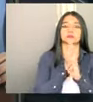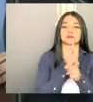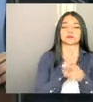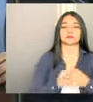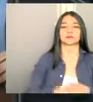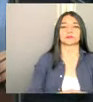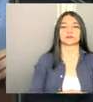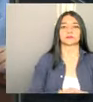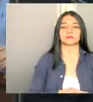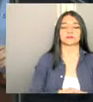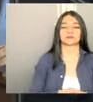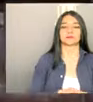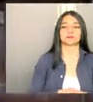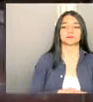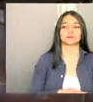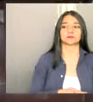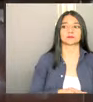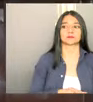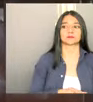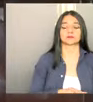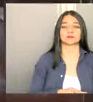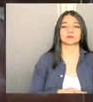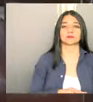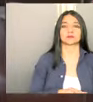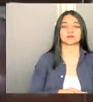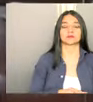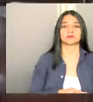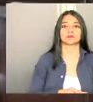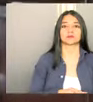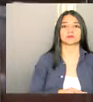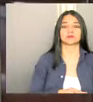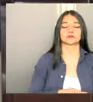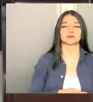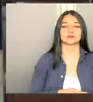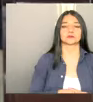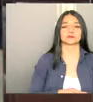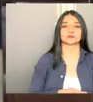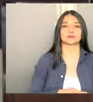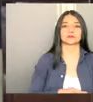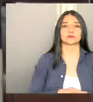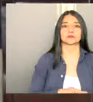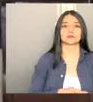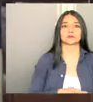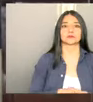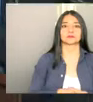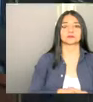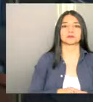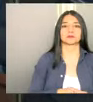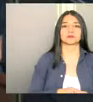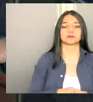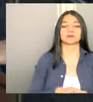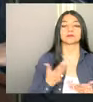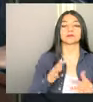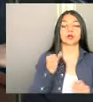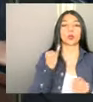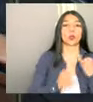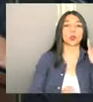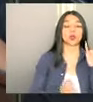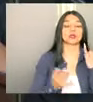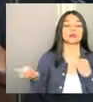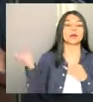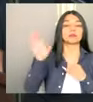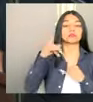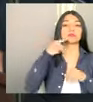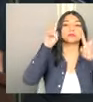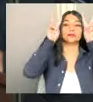La tenemos ahí, si es tan amable, señor alcalde. Les decía en esta última parte de la empresa de metro, de todo lo que